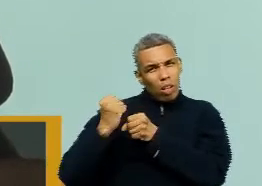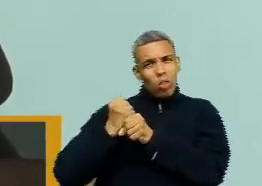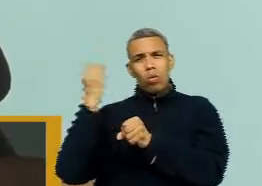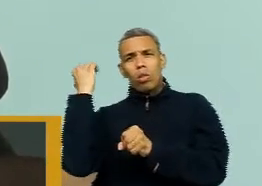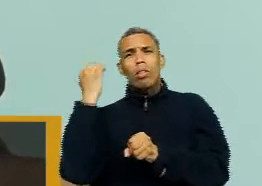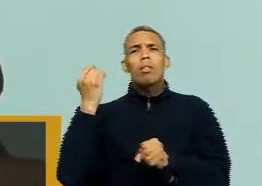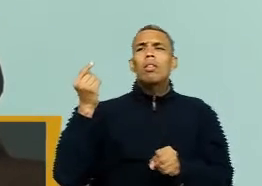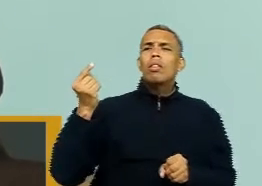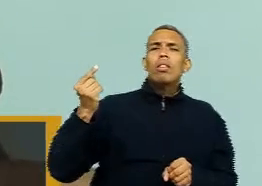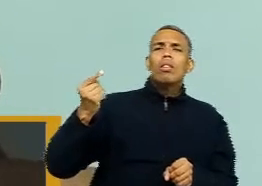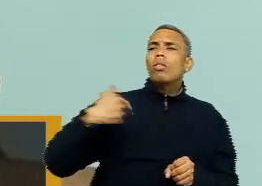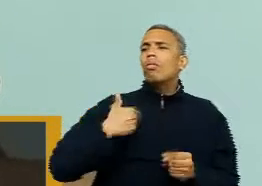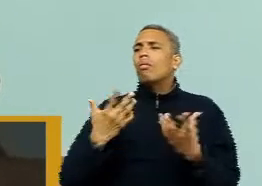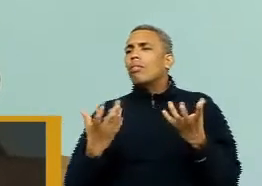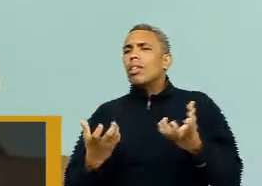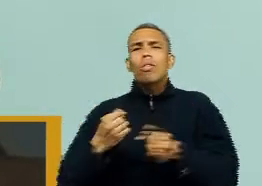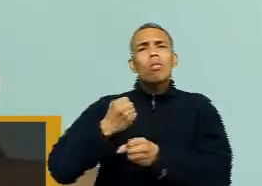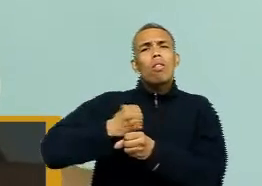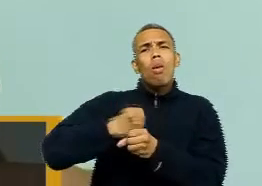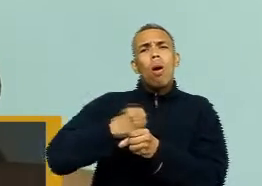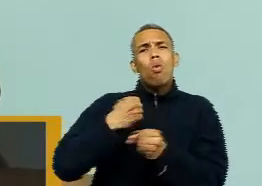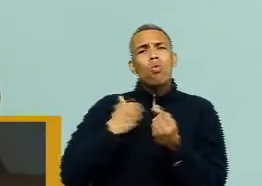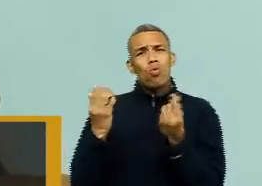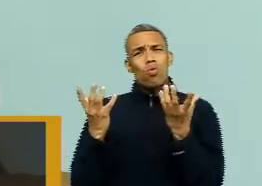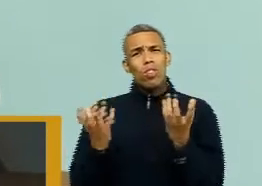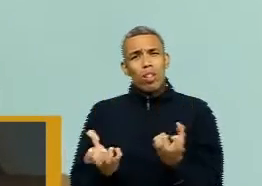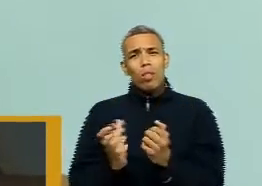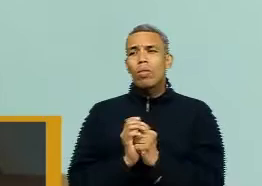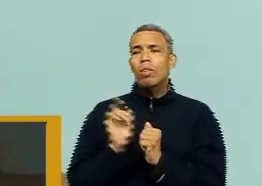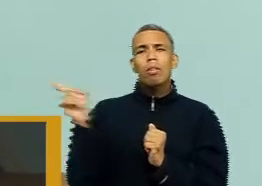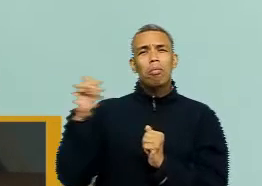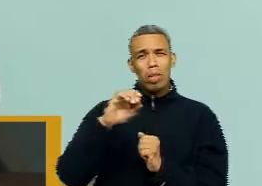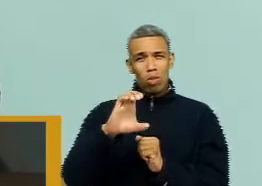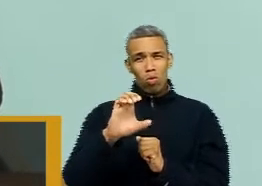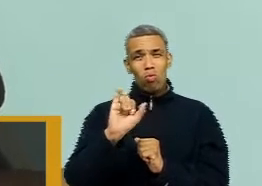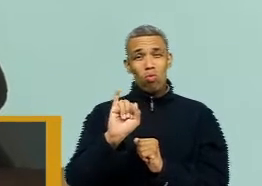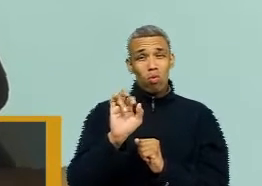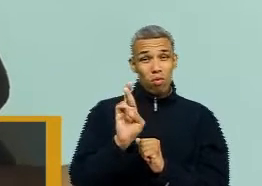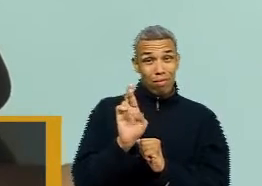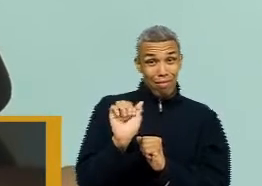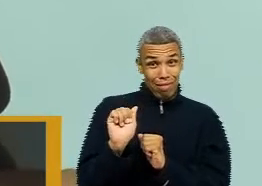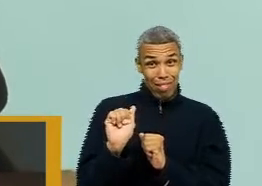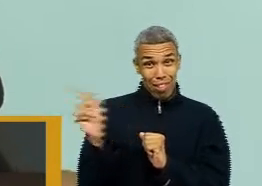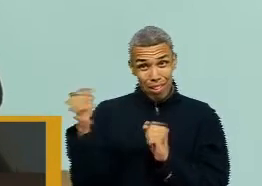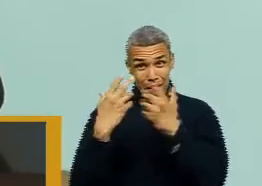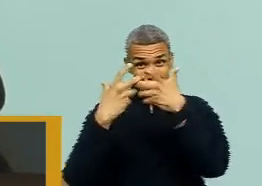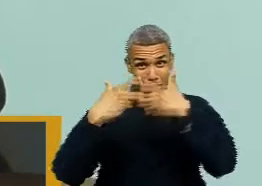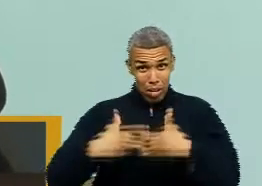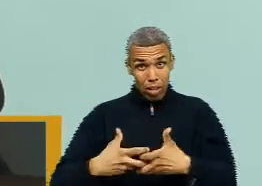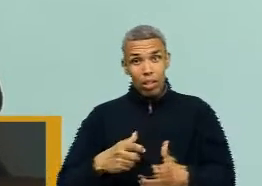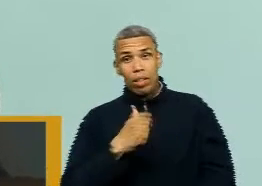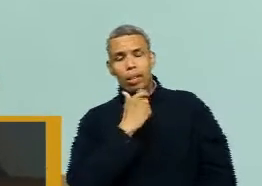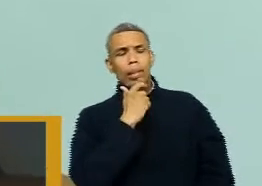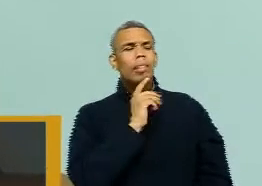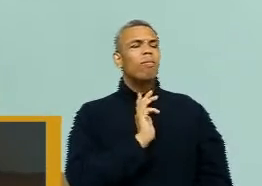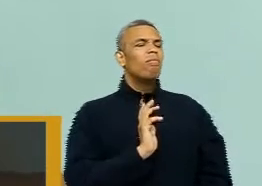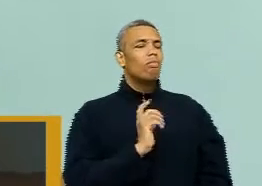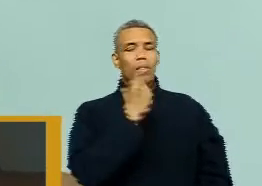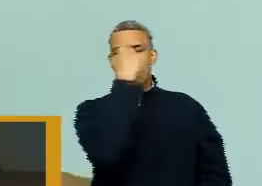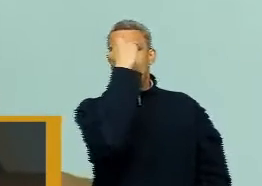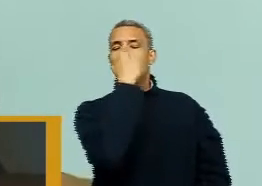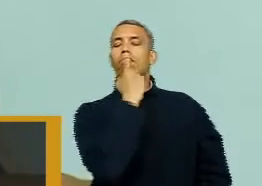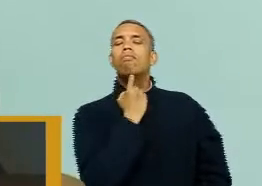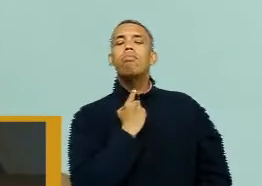Se presentó una detonación en esa socialización con esa firma. Y Ecopetrol llega y nos acusa a nosotros los